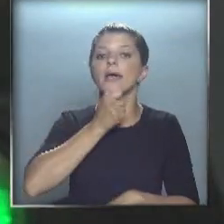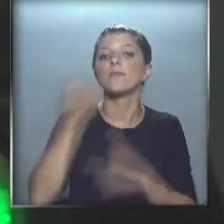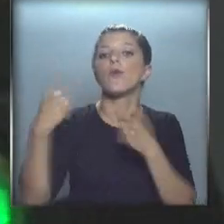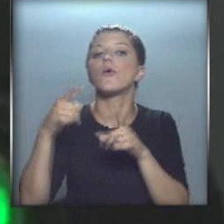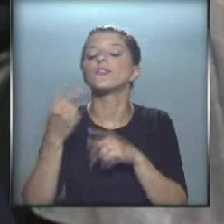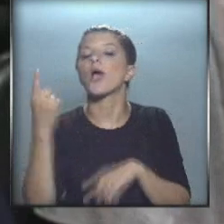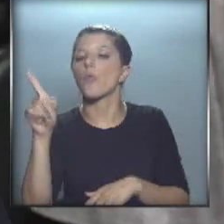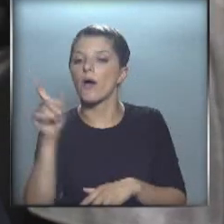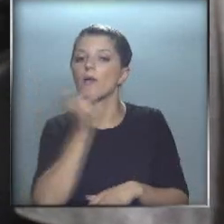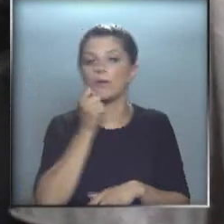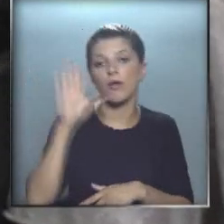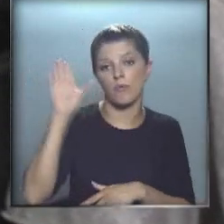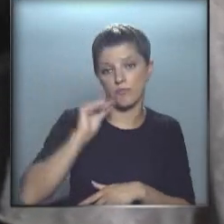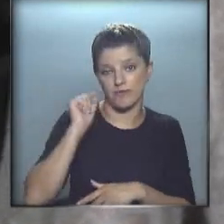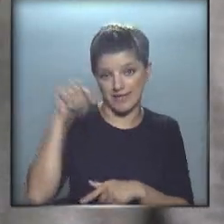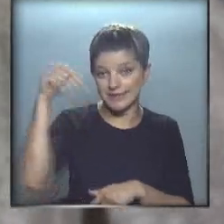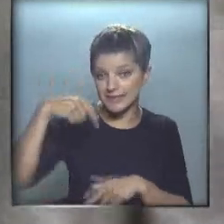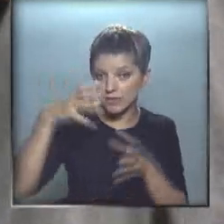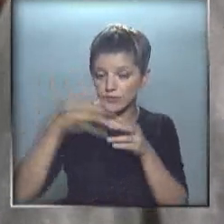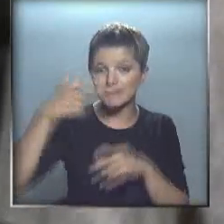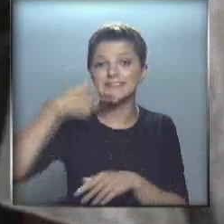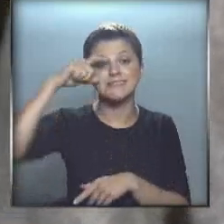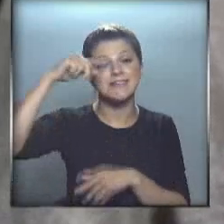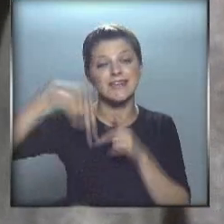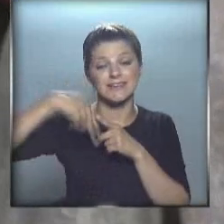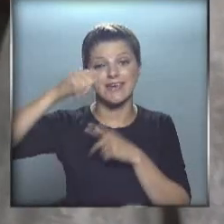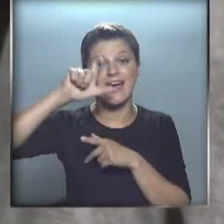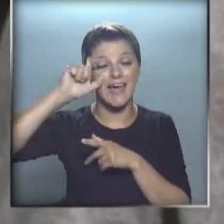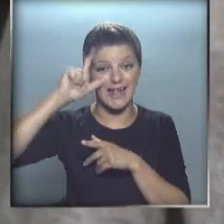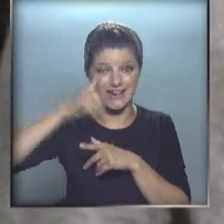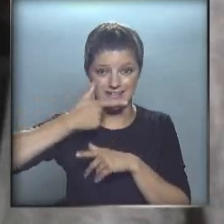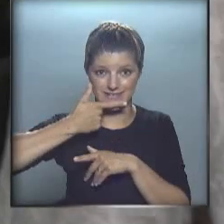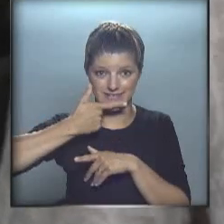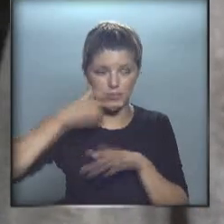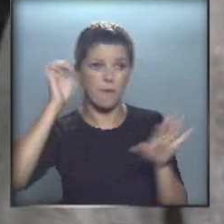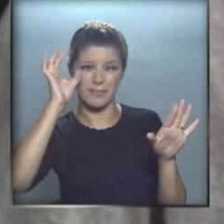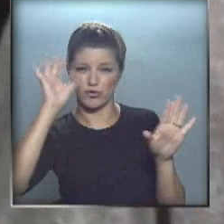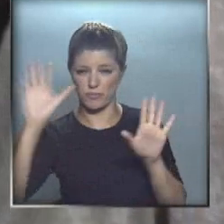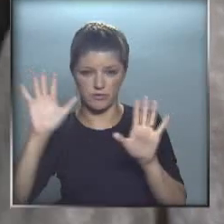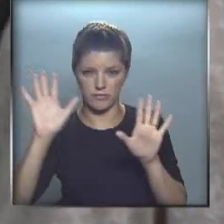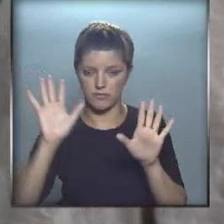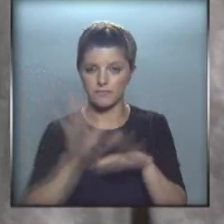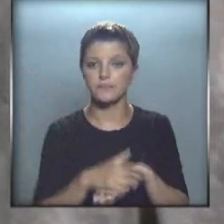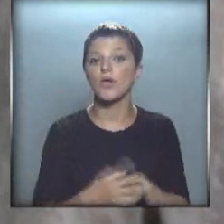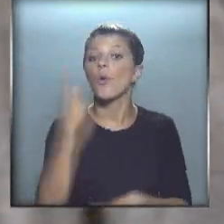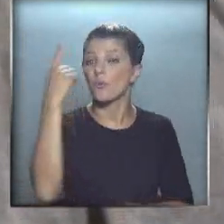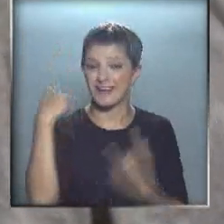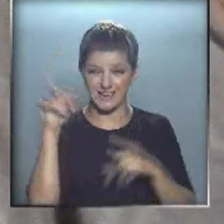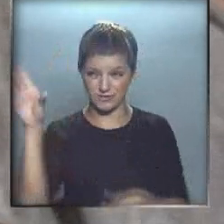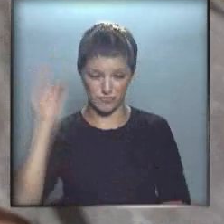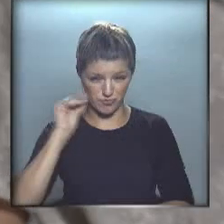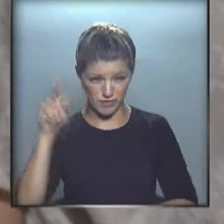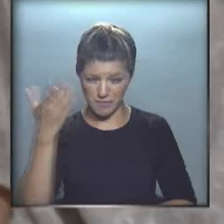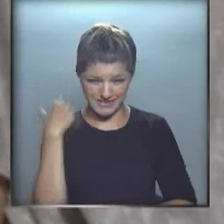nos encontramos con la banda de estas Señales? Buena pregunta. Bueno, por ejemplo, uno de los temas que estaba sonando recién, Sweet Child O'